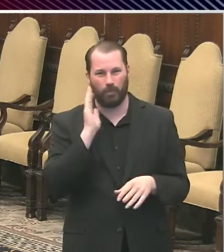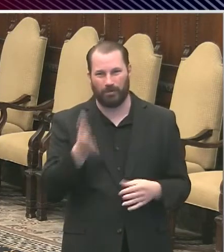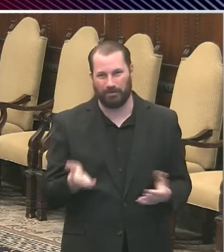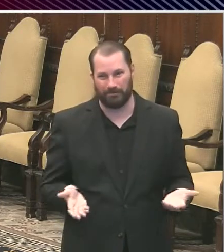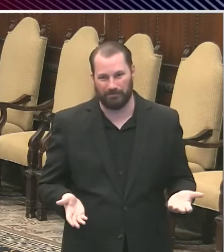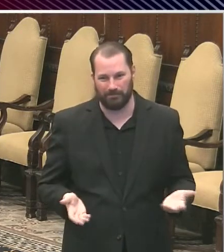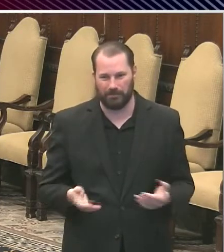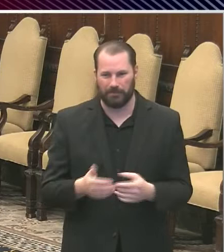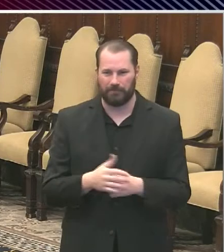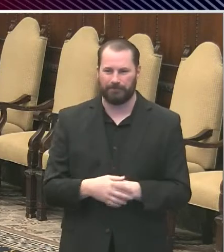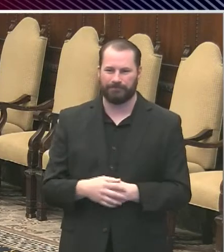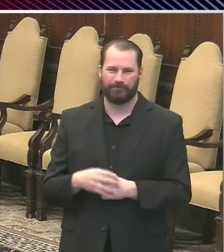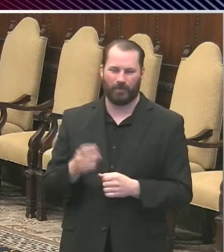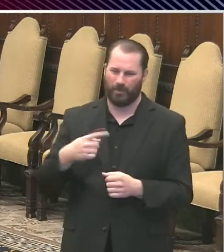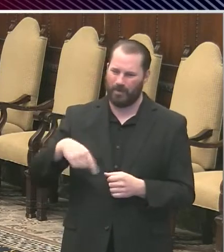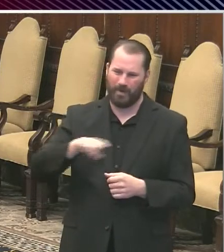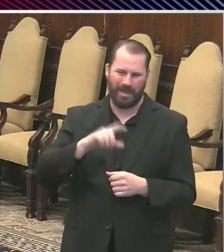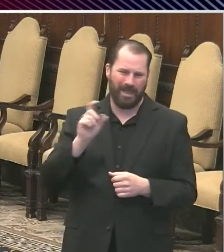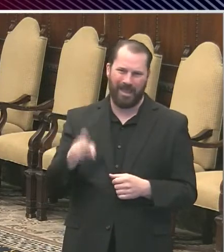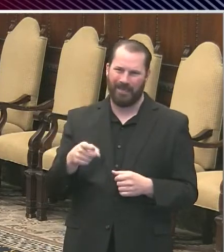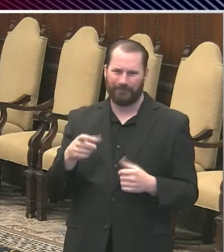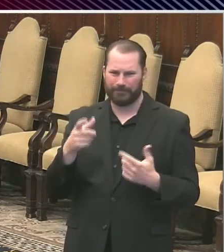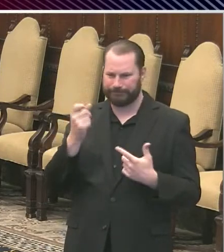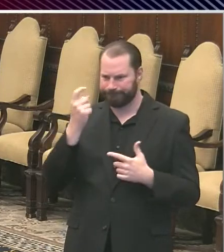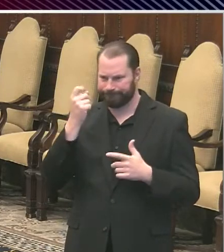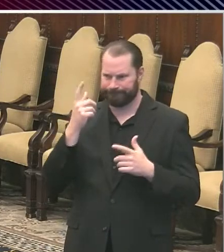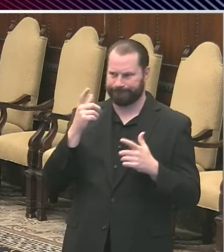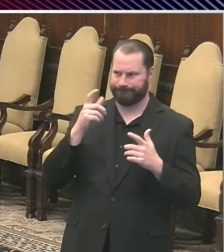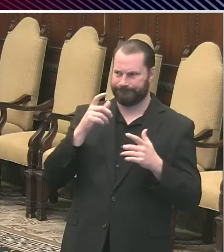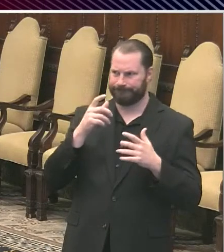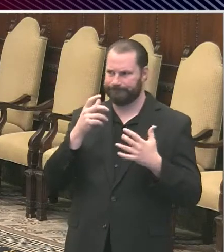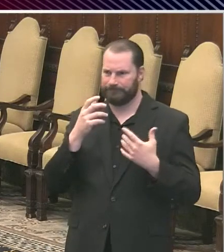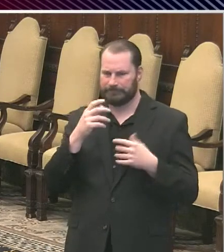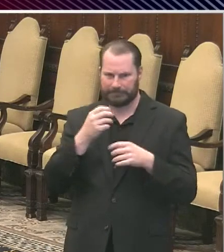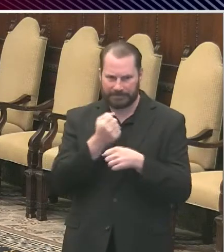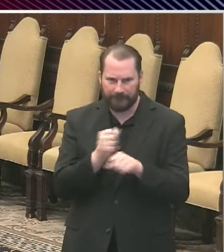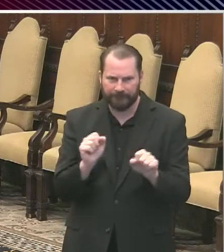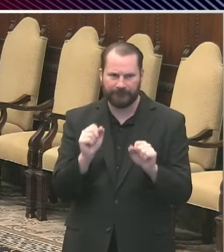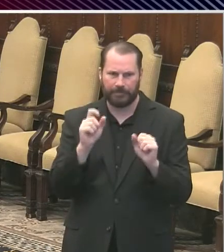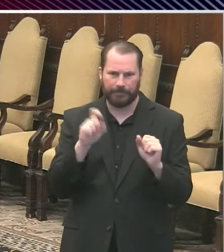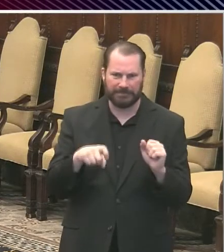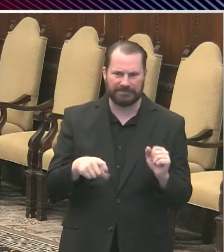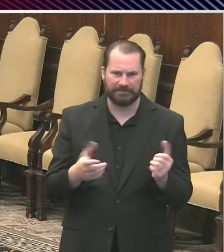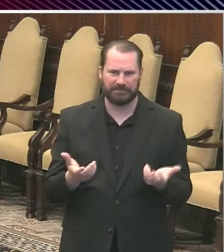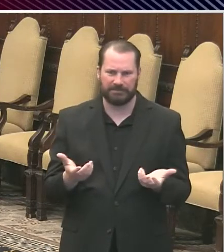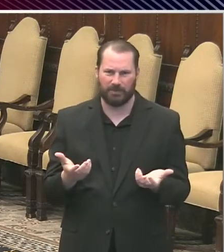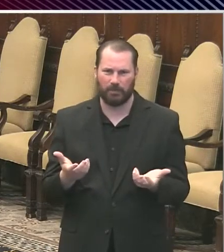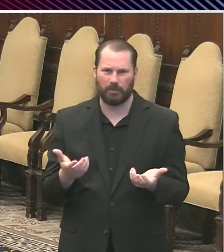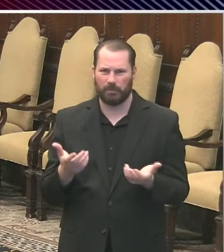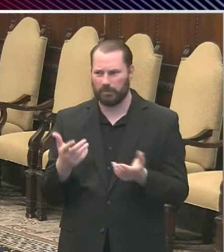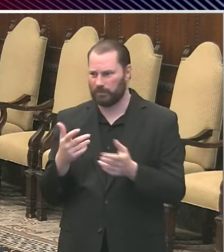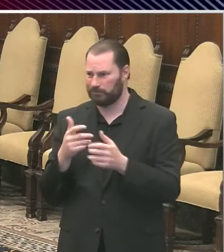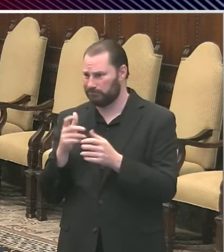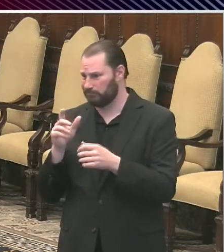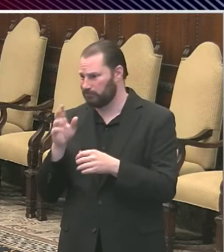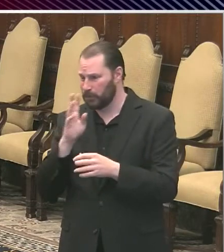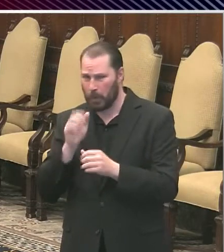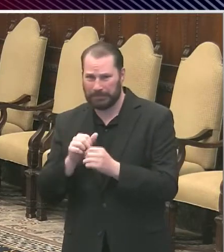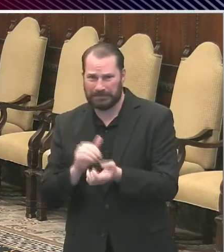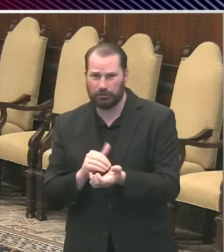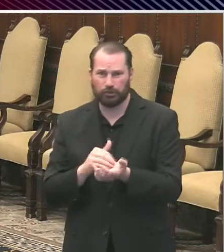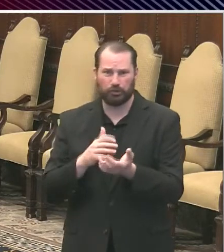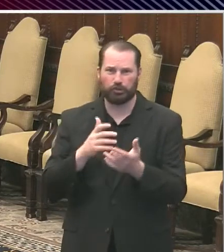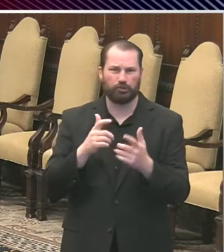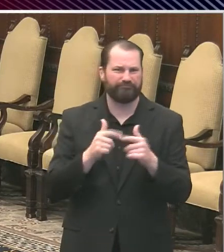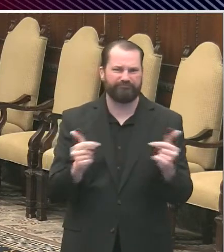and move forward under the advice of what the doctors are telling us. Sí, esta es una conversación continua que